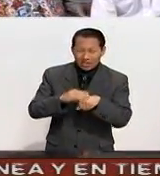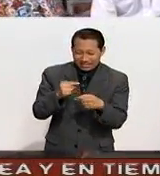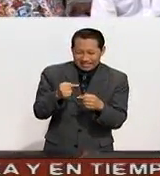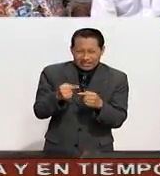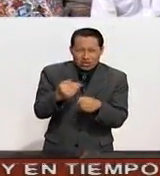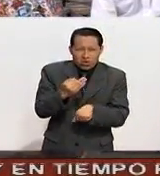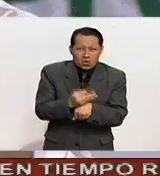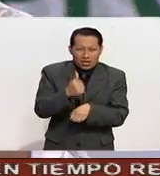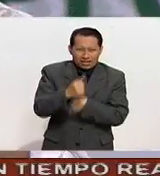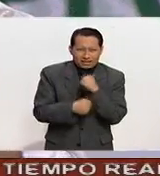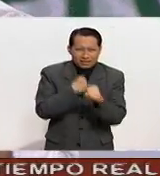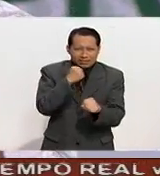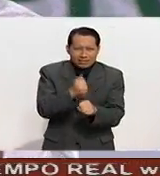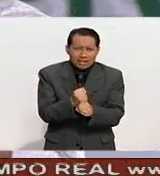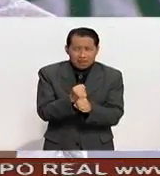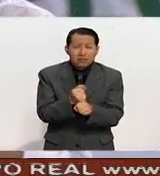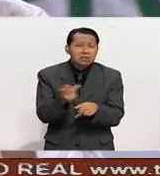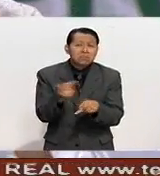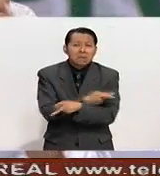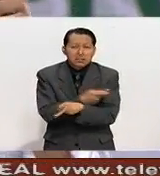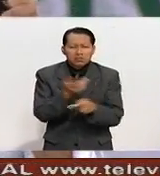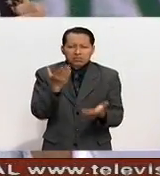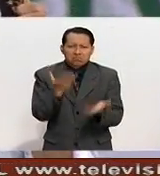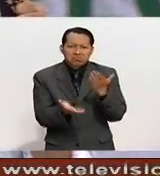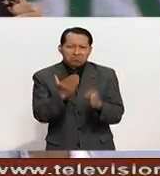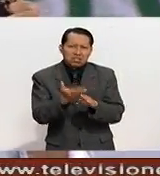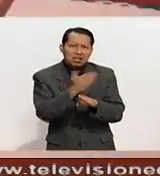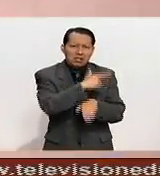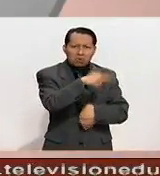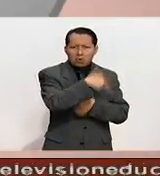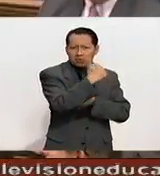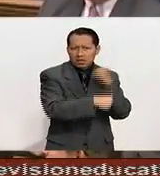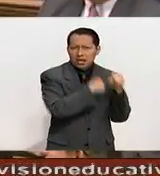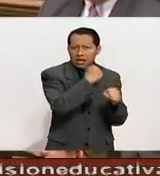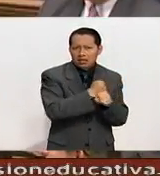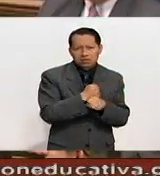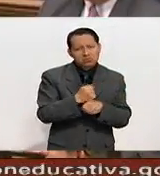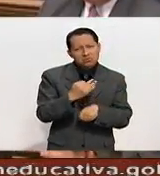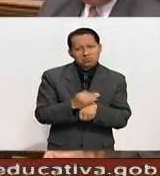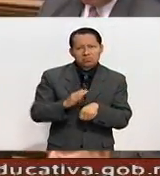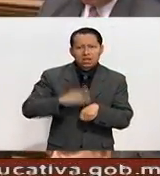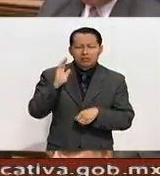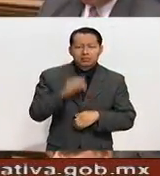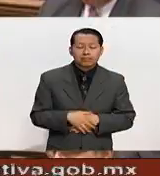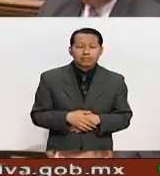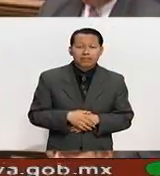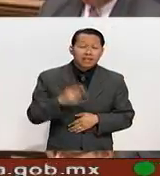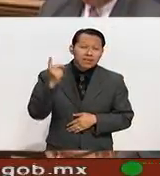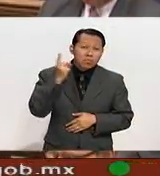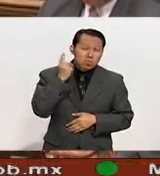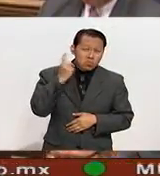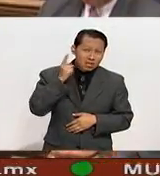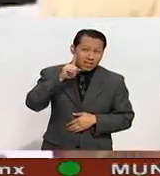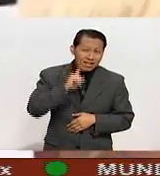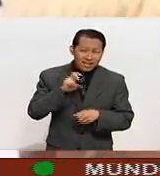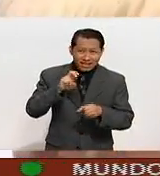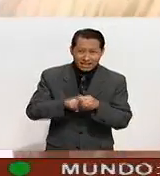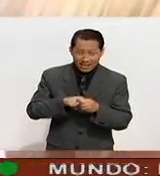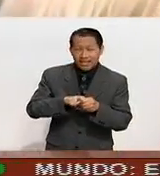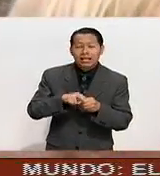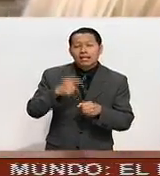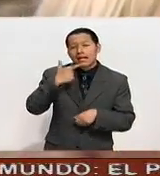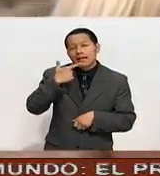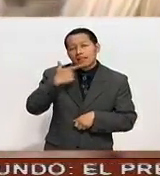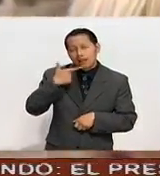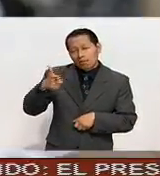lo que se certificó en los 12 años anteriores. Asesinan a diputada en Reino Unido que hacía campaña por